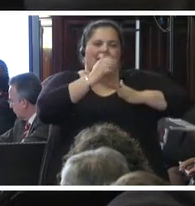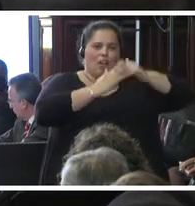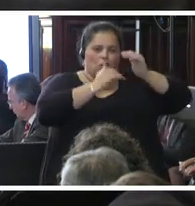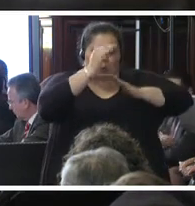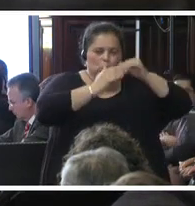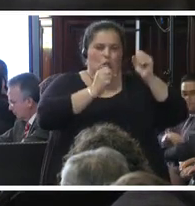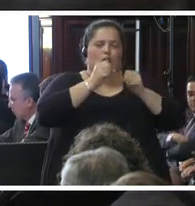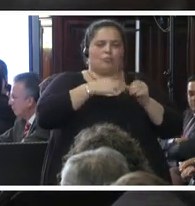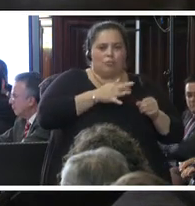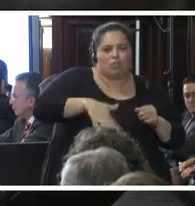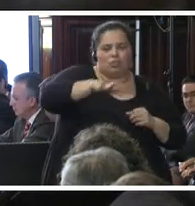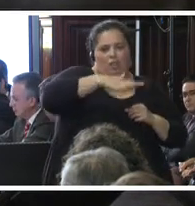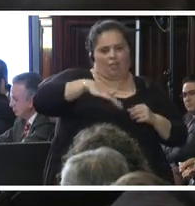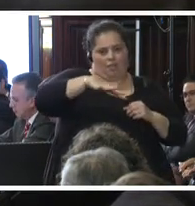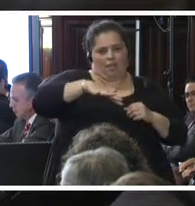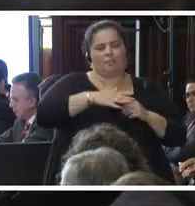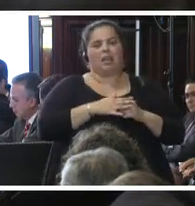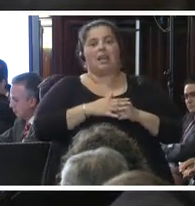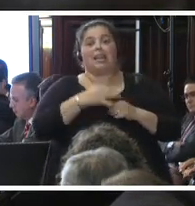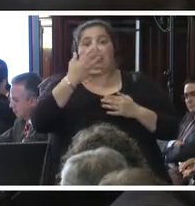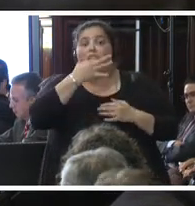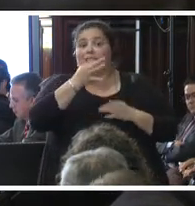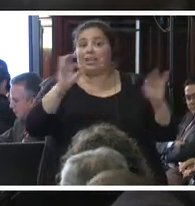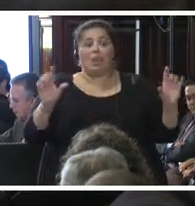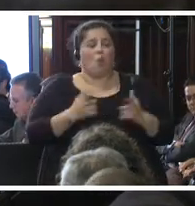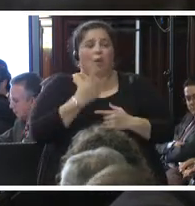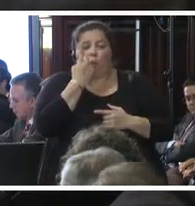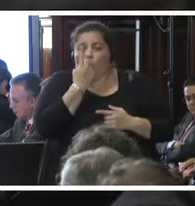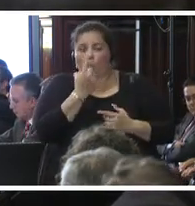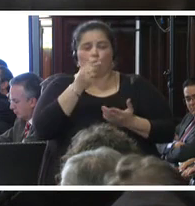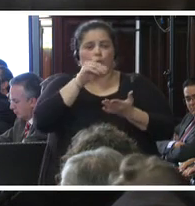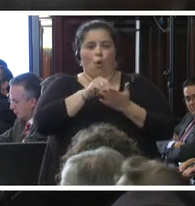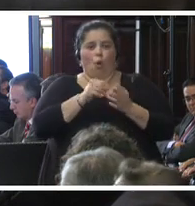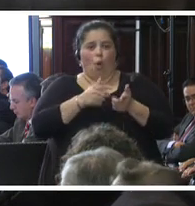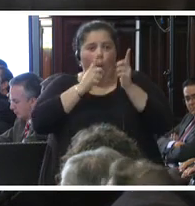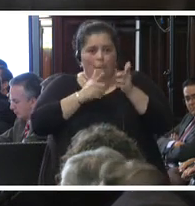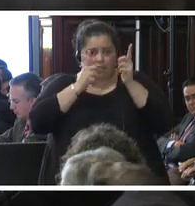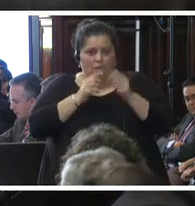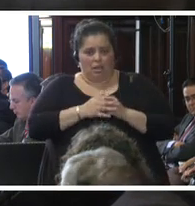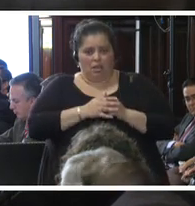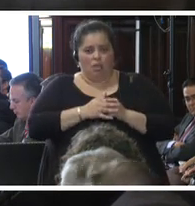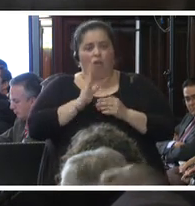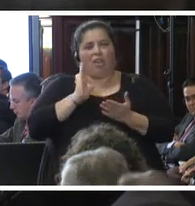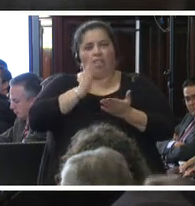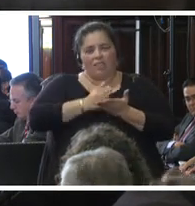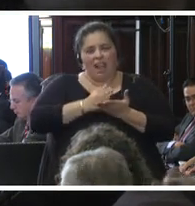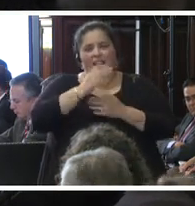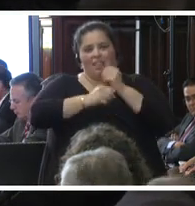Quiero resaltar que no ha existido un solo homicidio en el municipio de Allende desde finales del año del